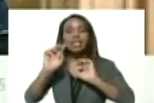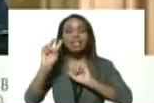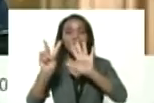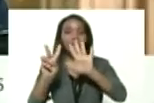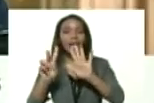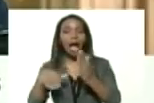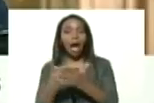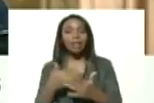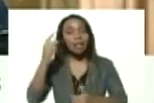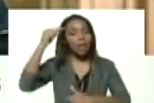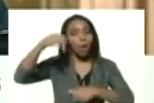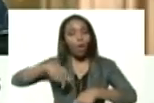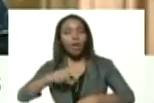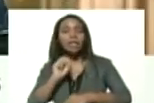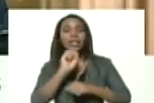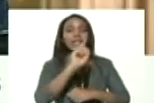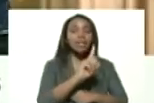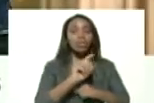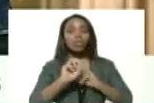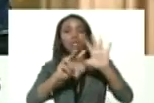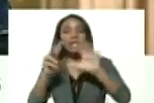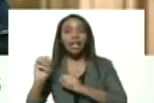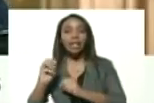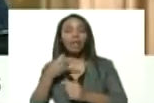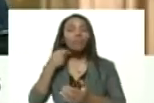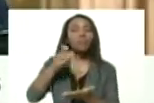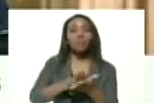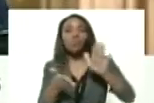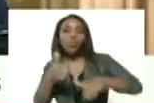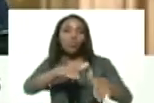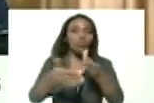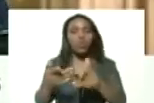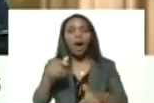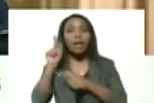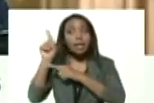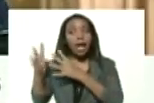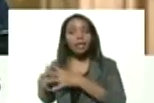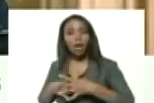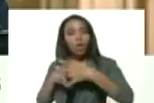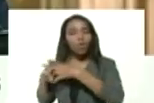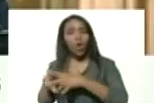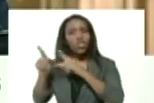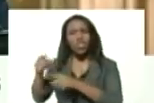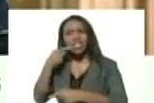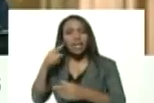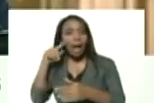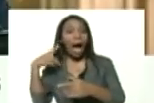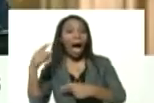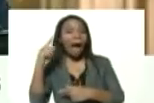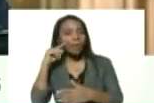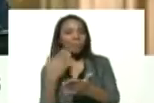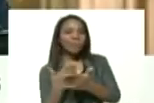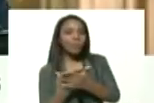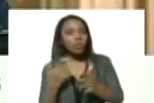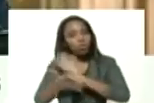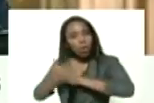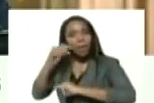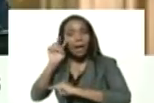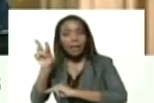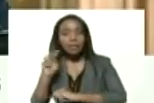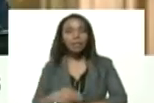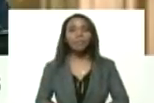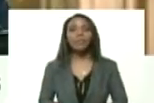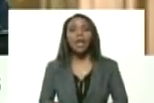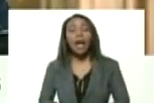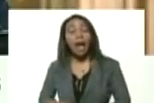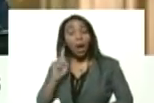llevan 170 fallecidos en los eeuu esto quiere decir que se comprobó el